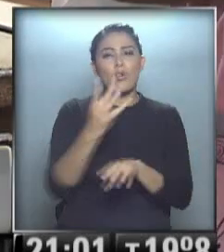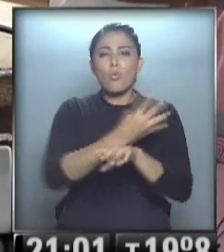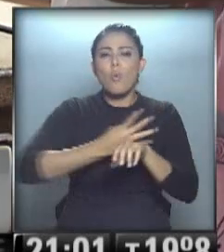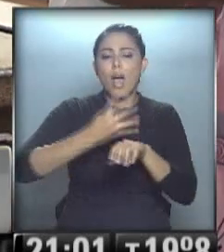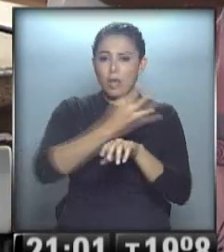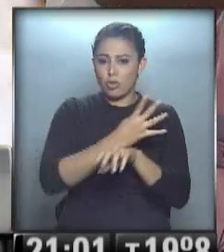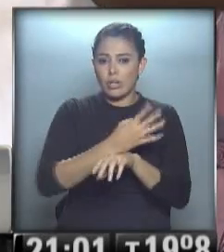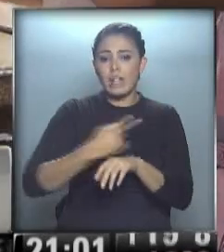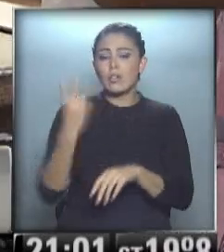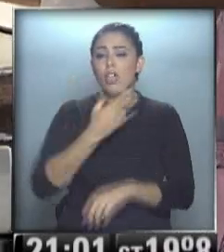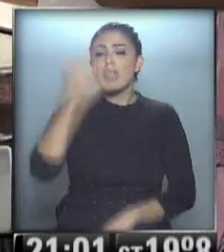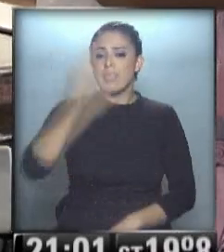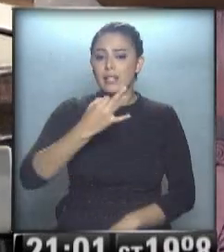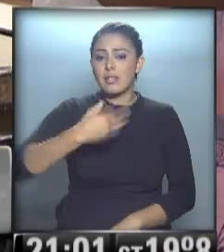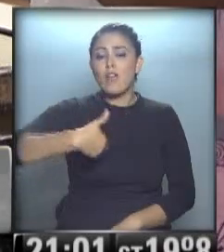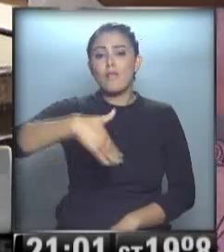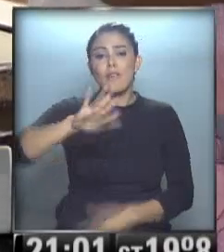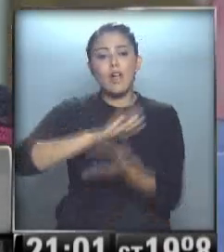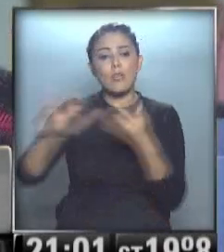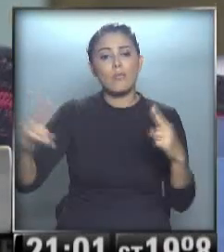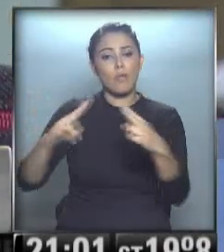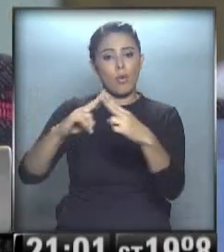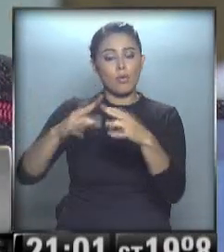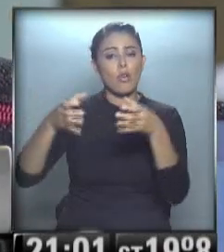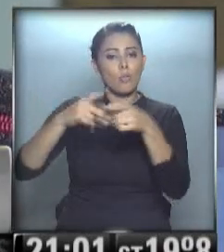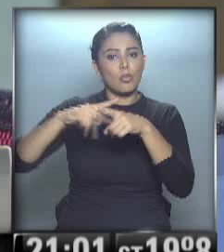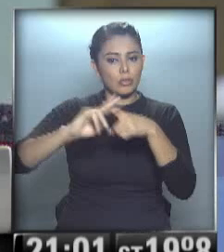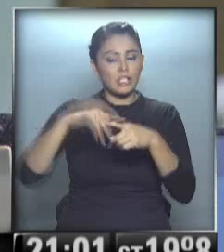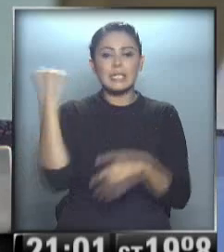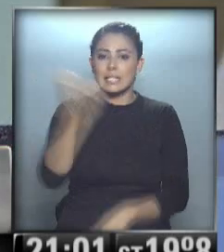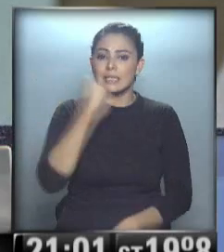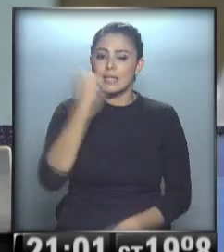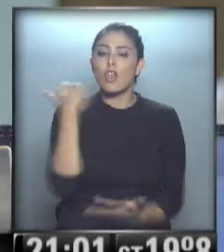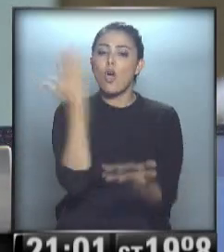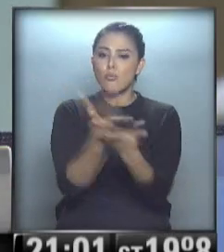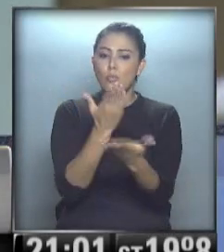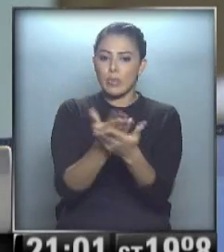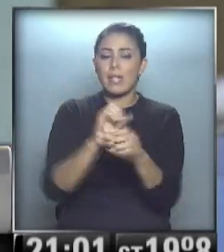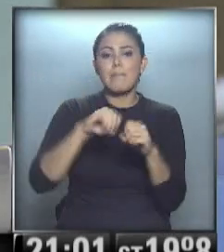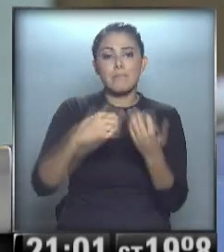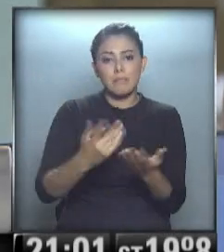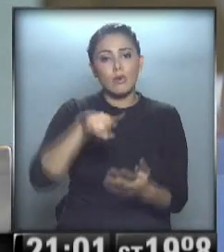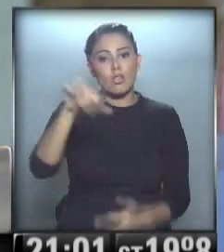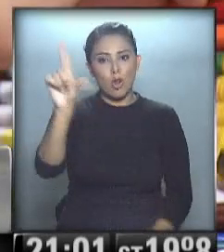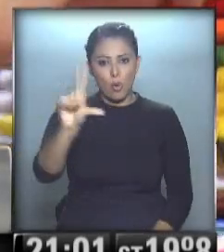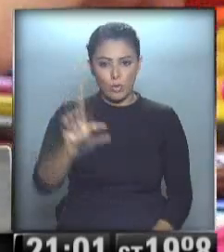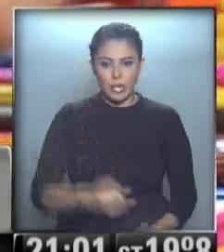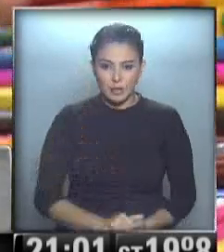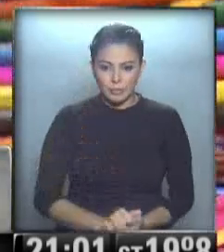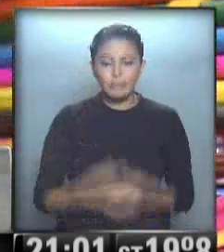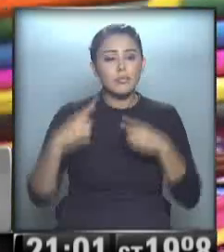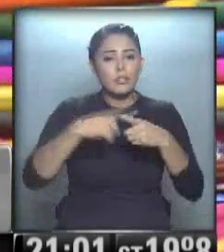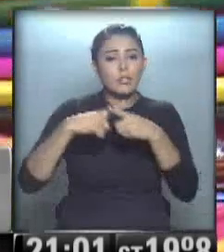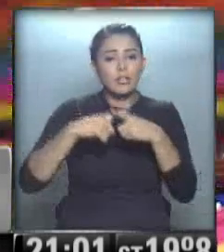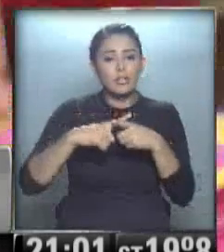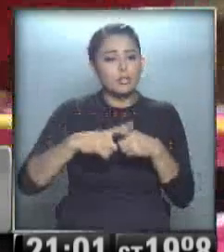4 horas, definieron nuevos encuentros de comisiones técnicas que van a buscar llegar a una propuesta superadora para el lunes. Las